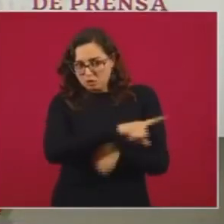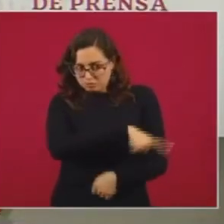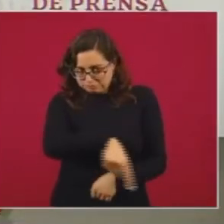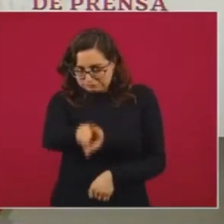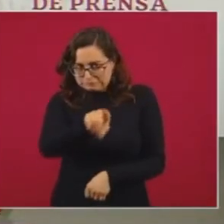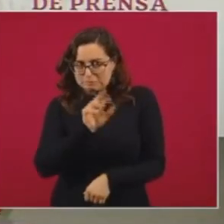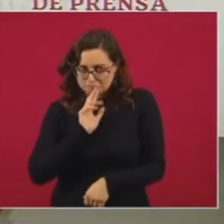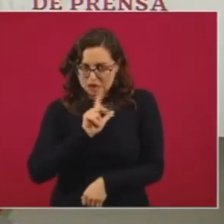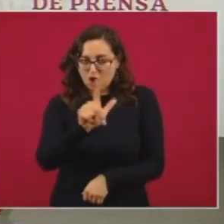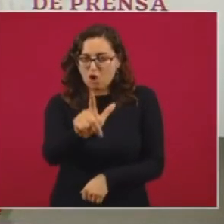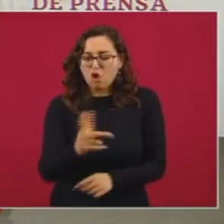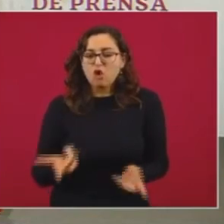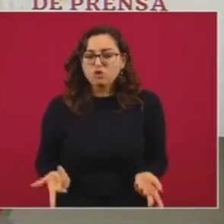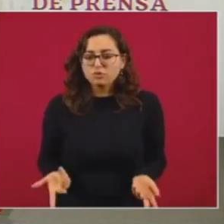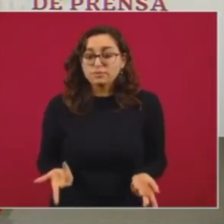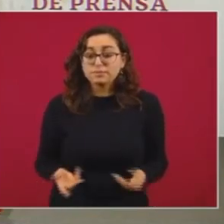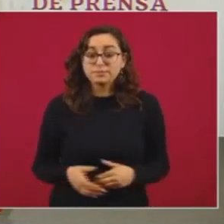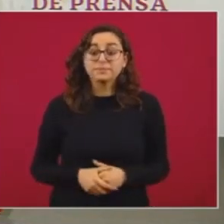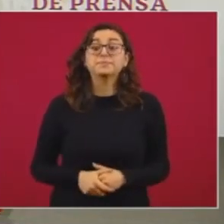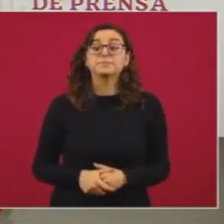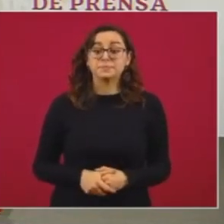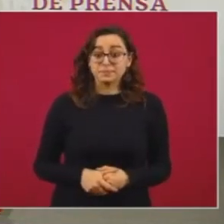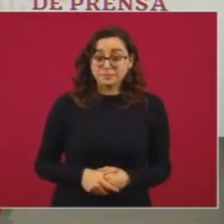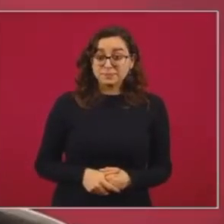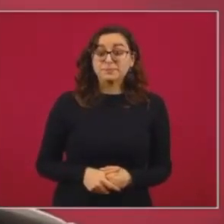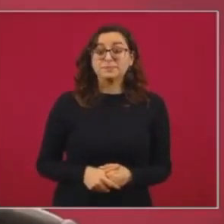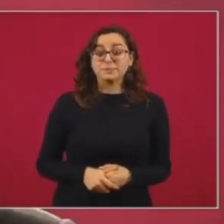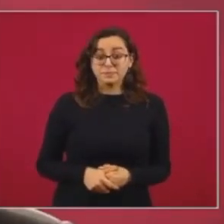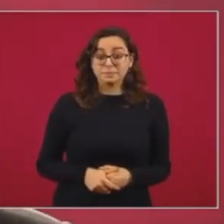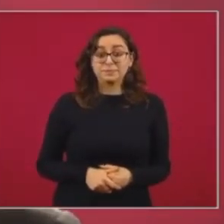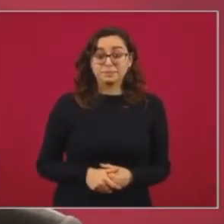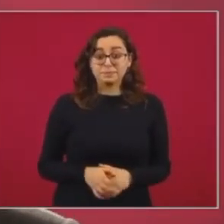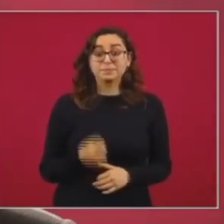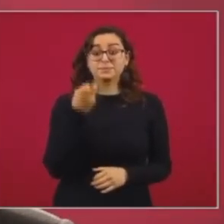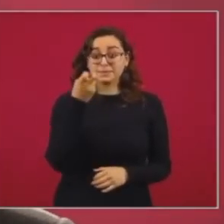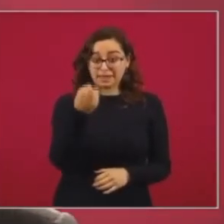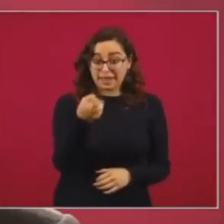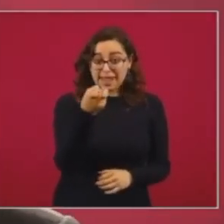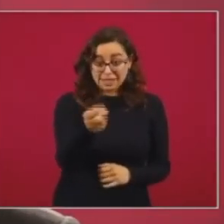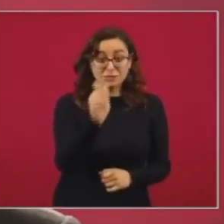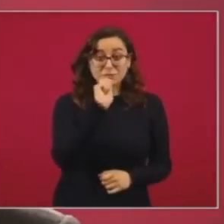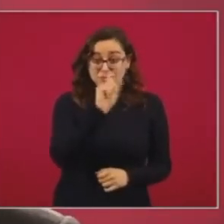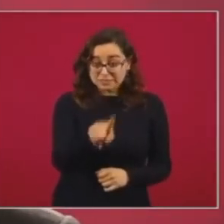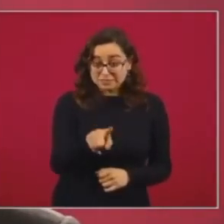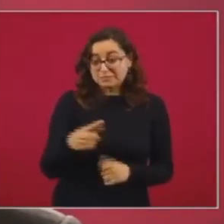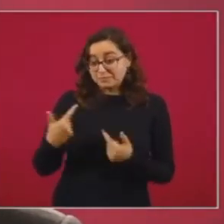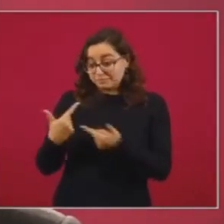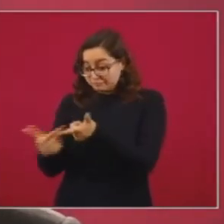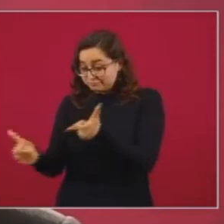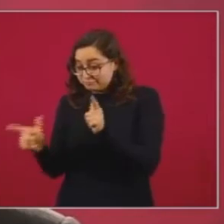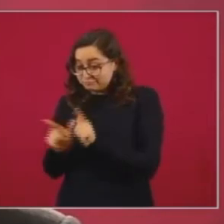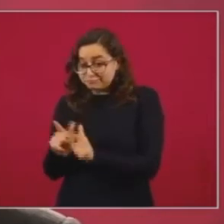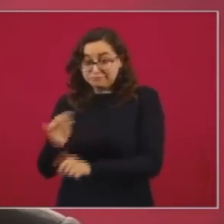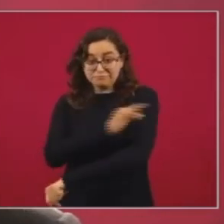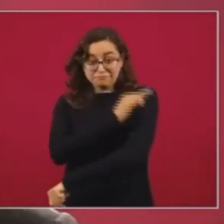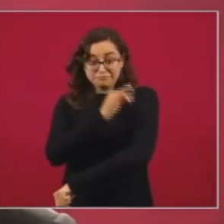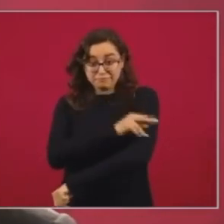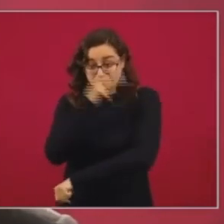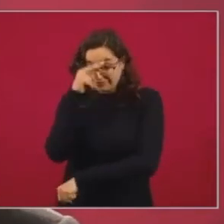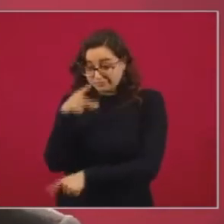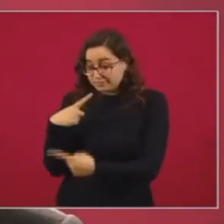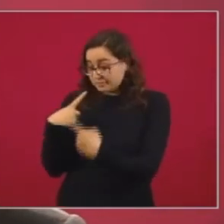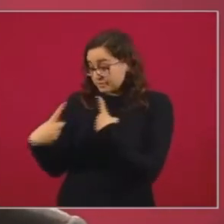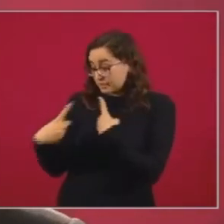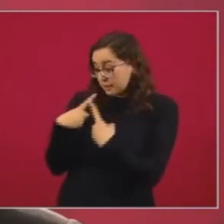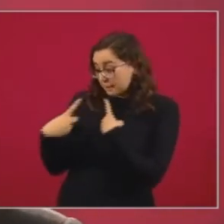por preguntarlo. Esto es parte de las consideraciones que se han tenido no solamente en el grupo asesor de vacunas en México, sino en